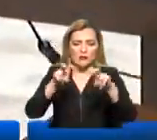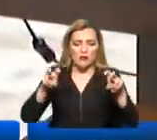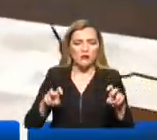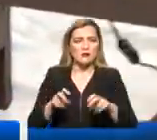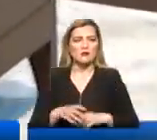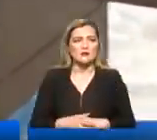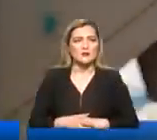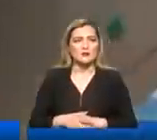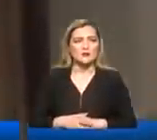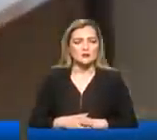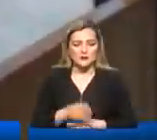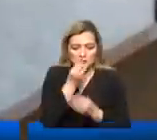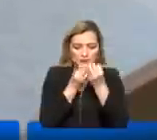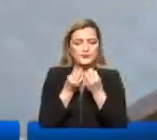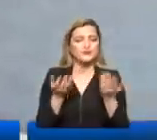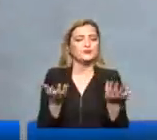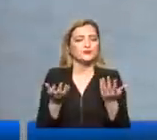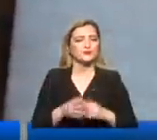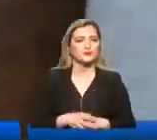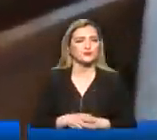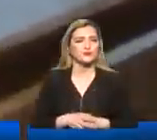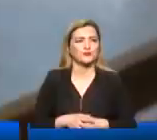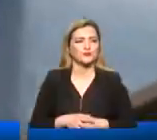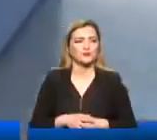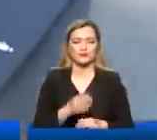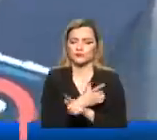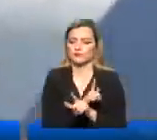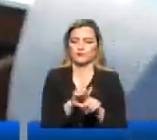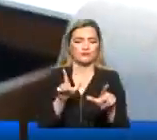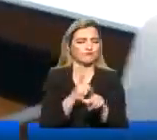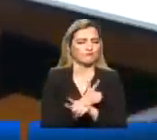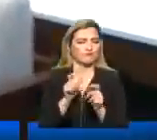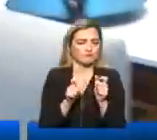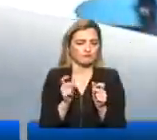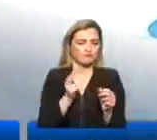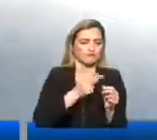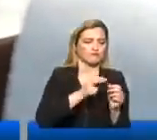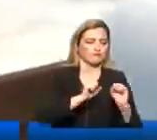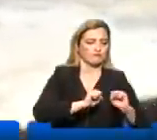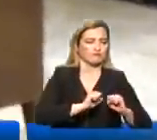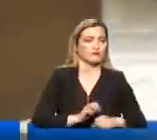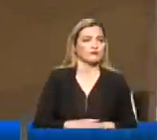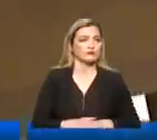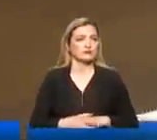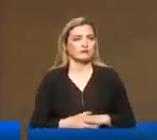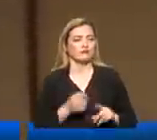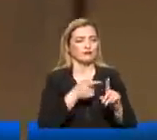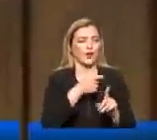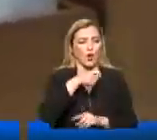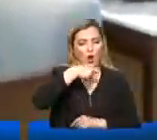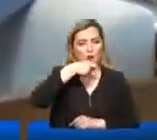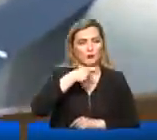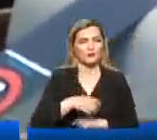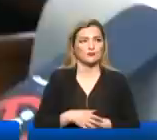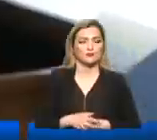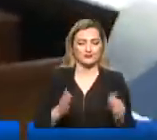que un poco los alimentos, la zona de alimentos estaba libre de disponibilidad de los pasajeros que podían servirse directamente de las